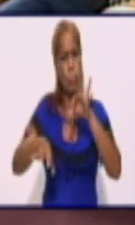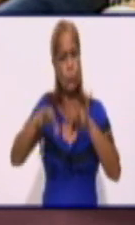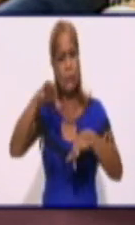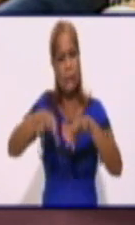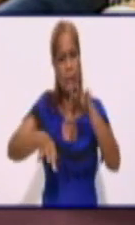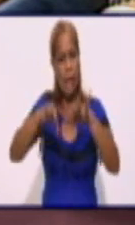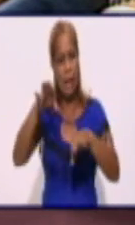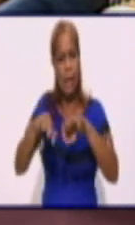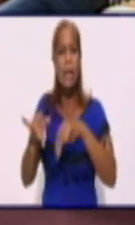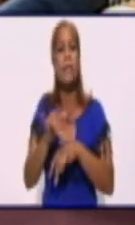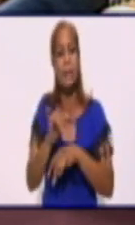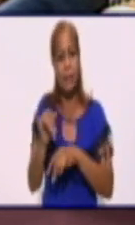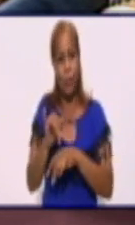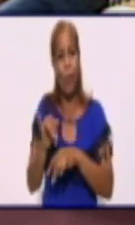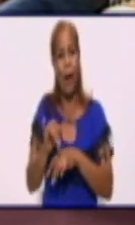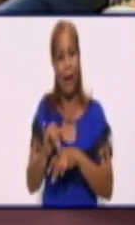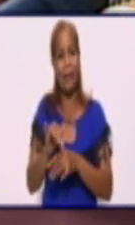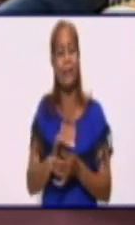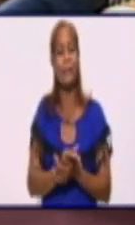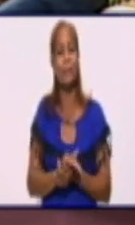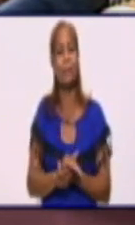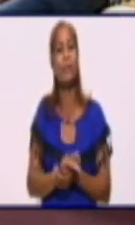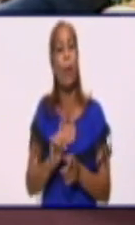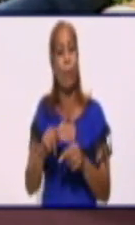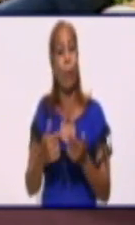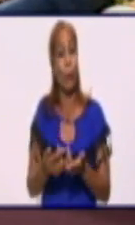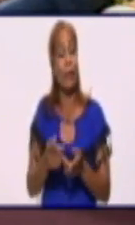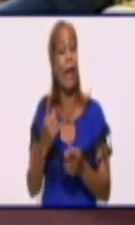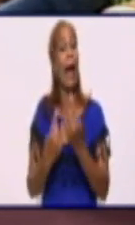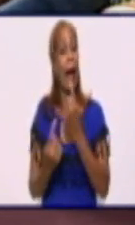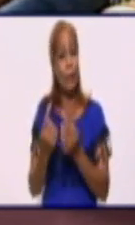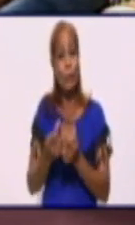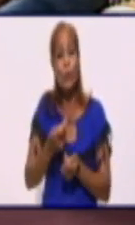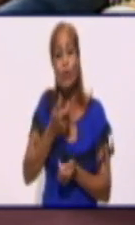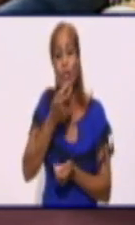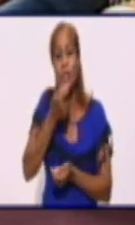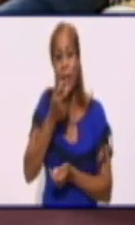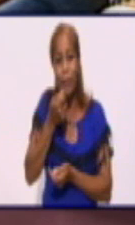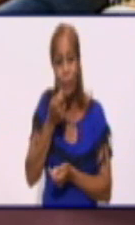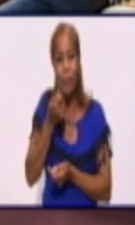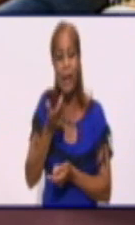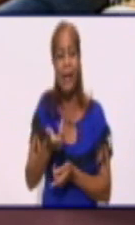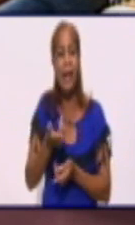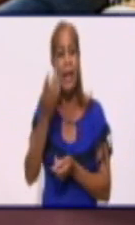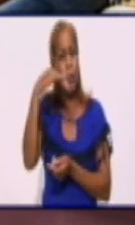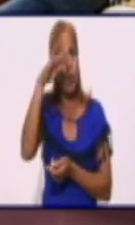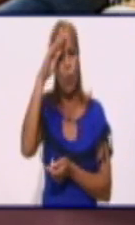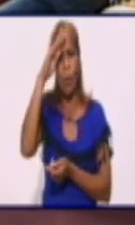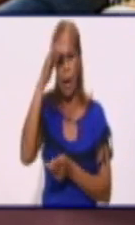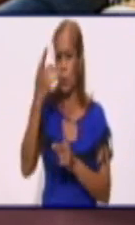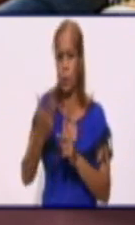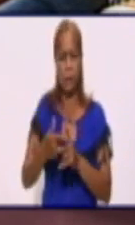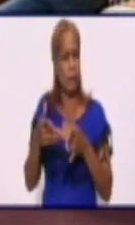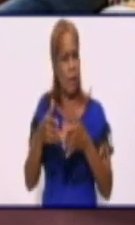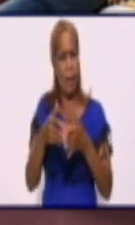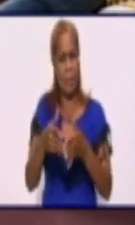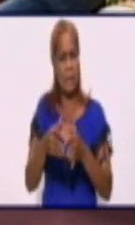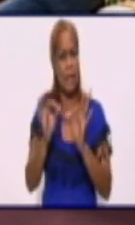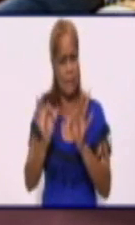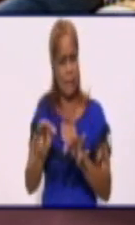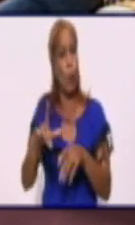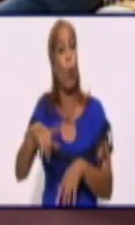algún momento te la vamos a traer por acá con algunos chismes del acontecimiento cubano y granmense en específico